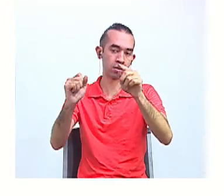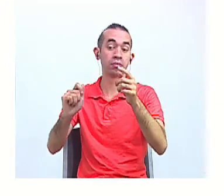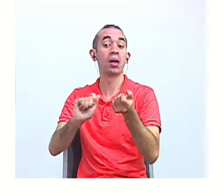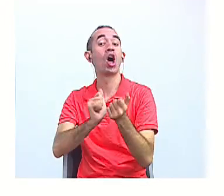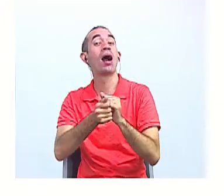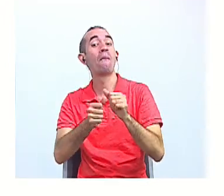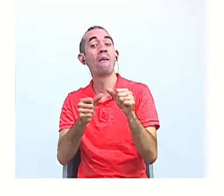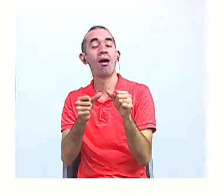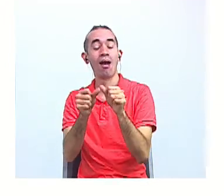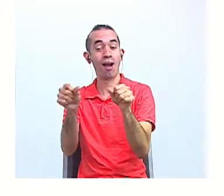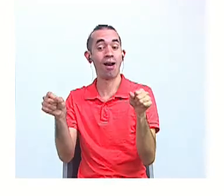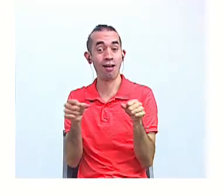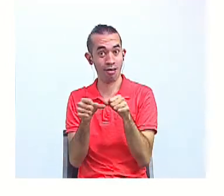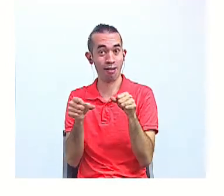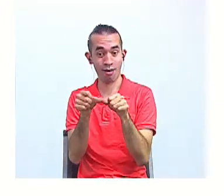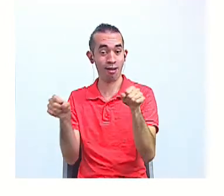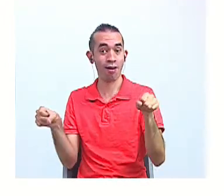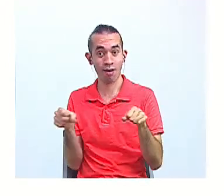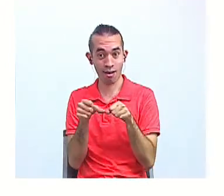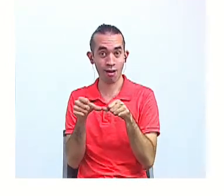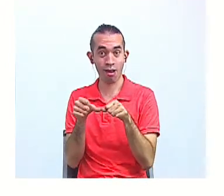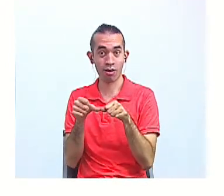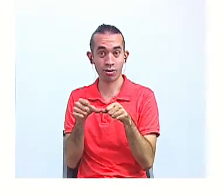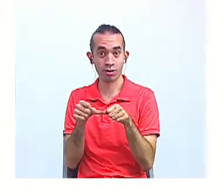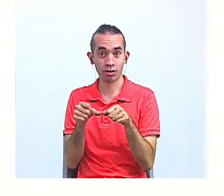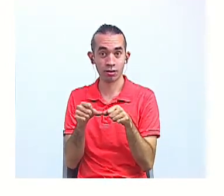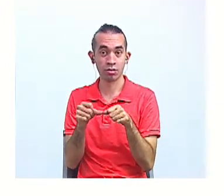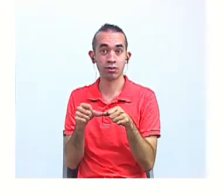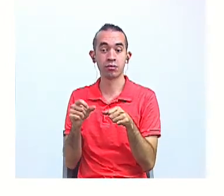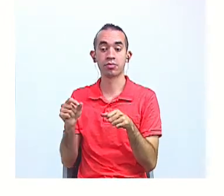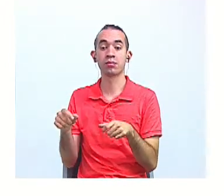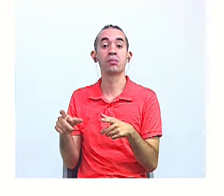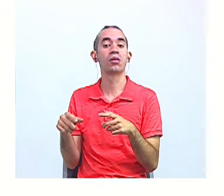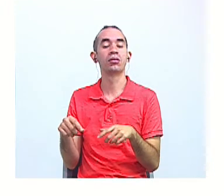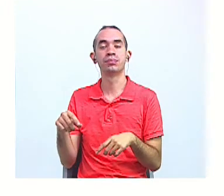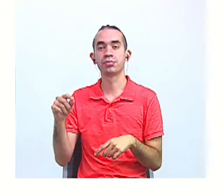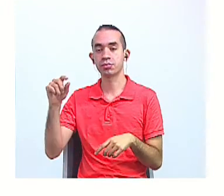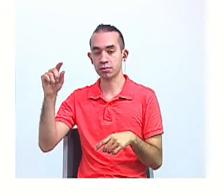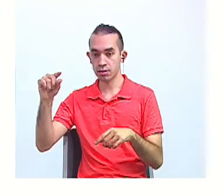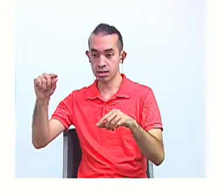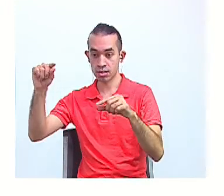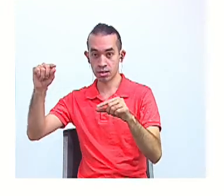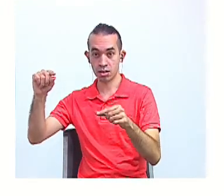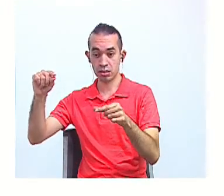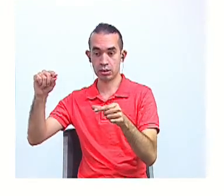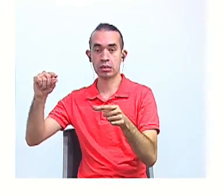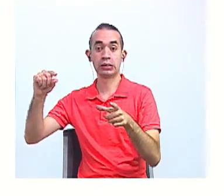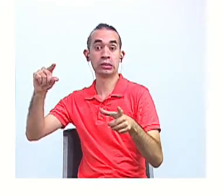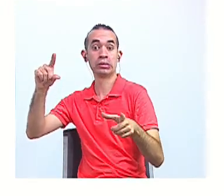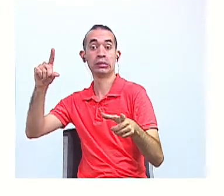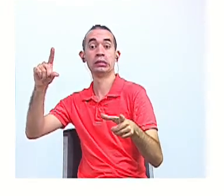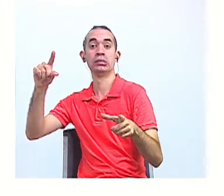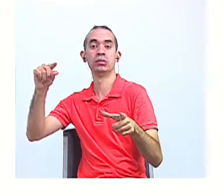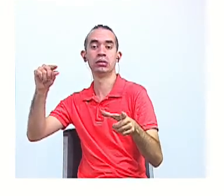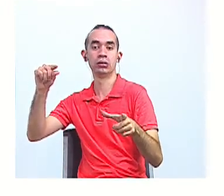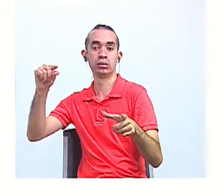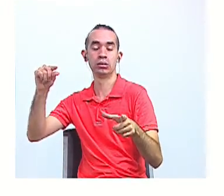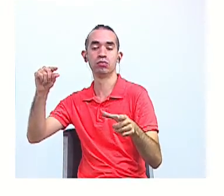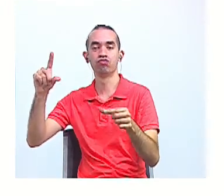variamos el área, entonces tendríamos que decir que la presión es inversamente proporcional al